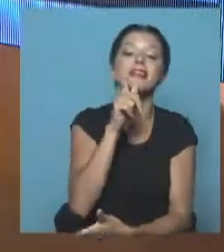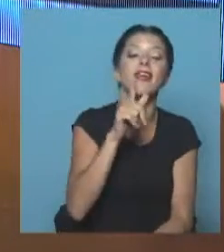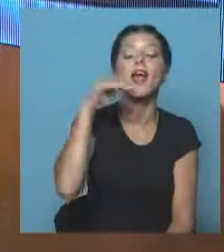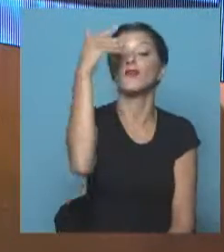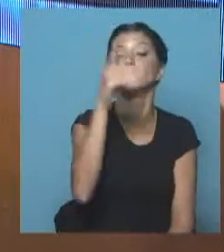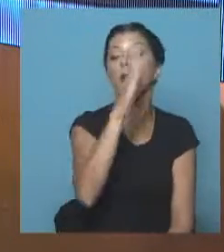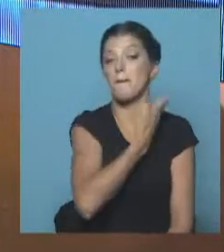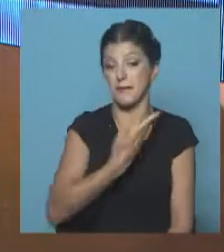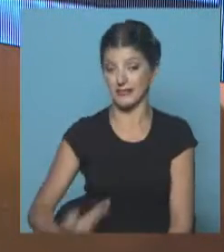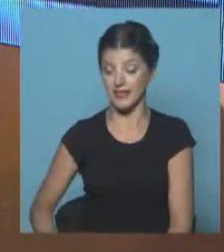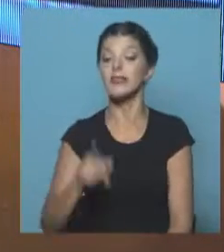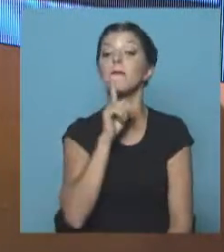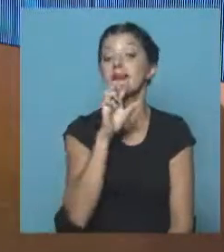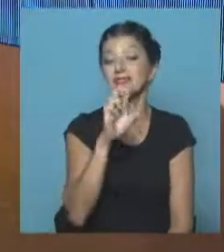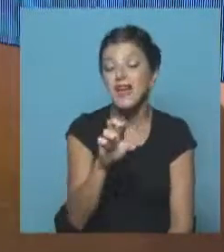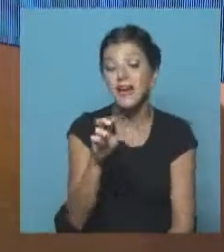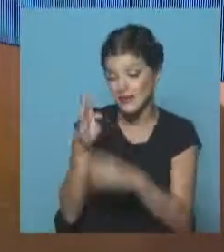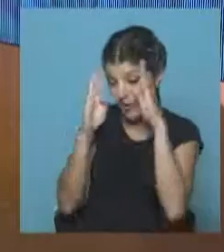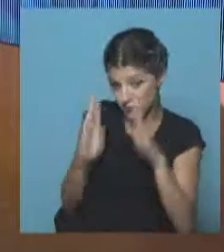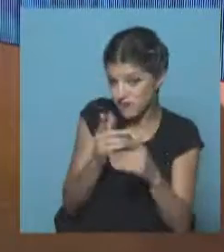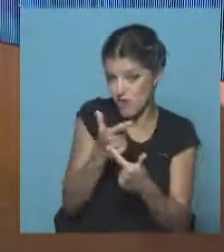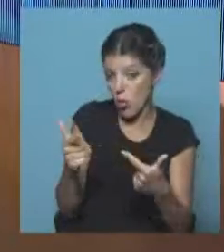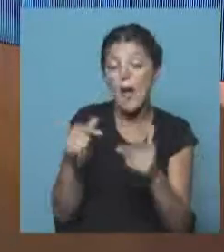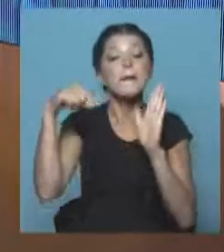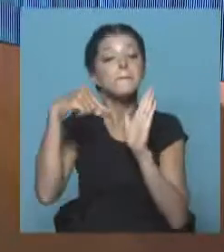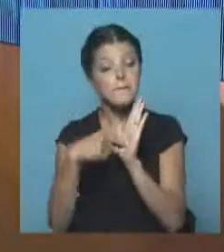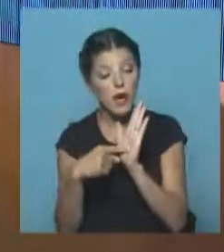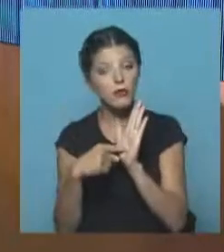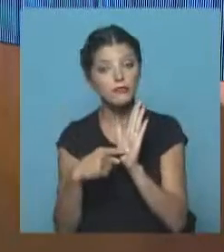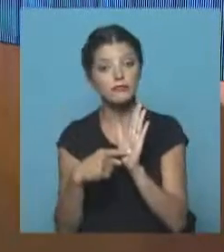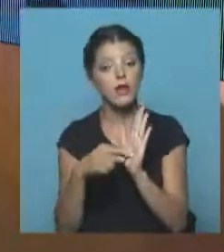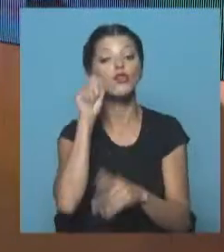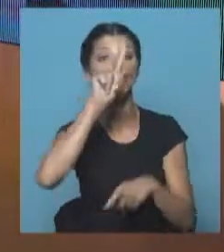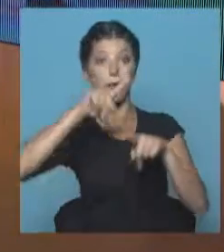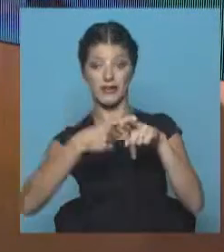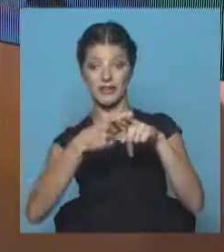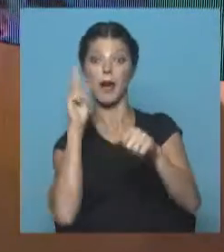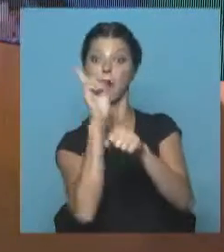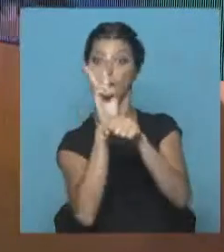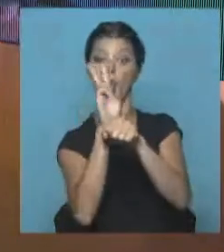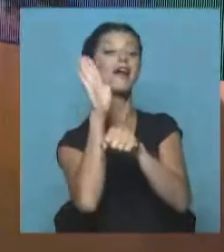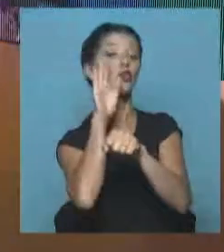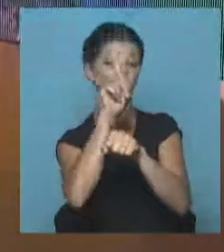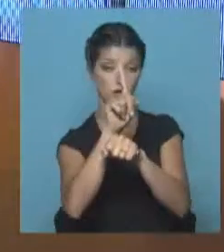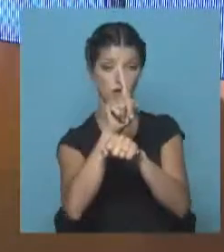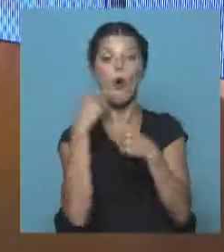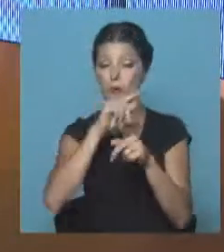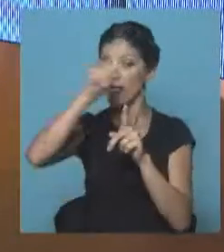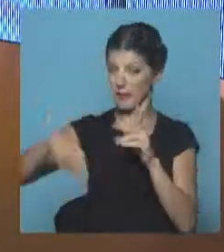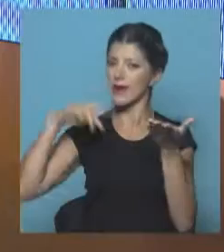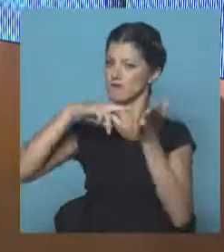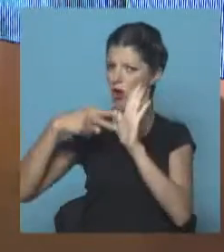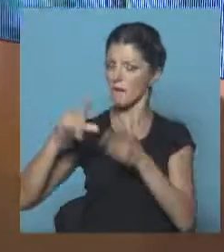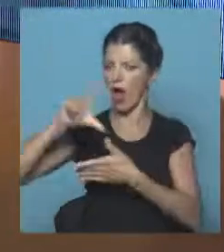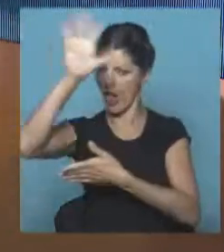flamantemente elegido presidente de Estados Unidos y sin embargo su política proteccionista podría afectar a la región. En un informe